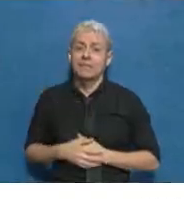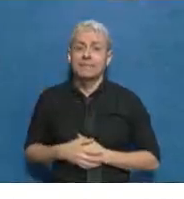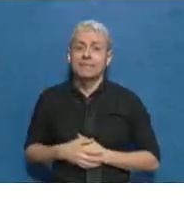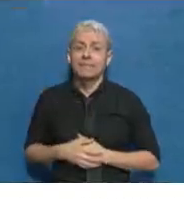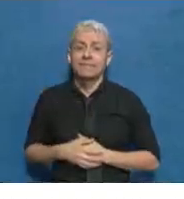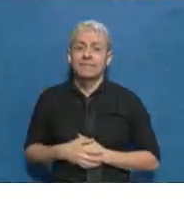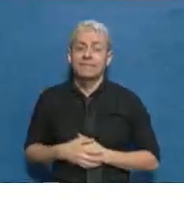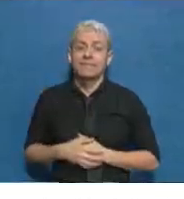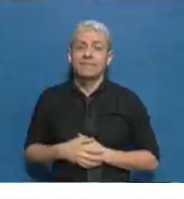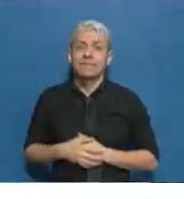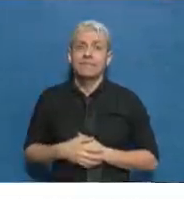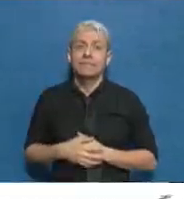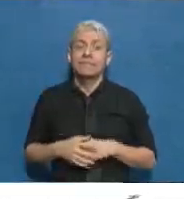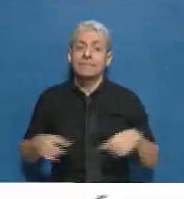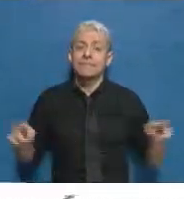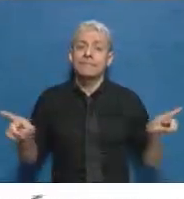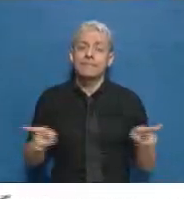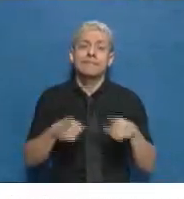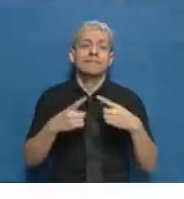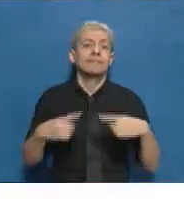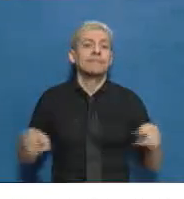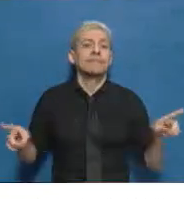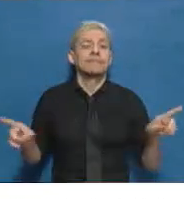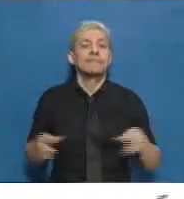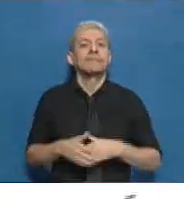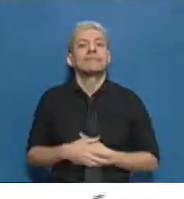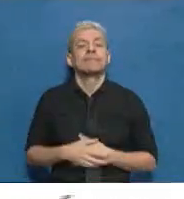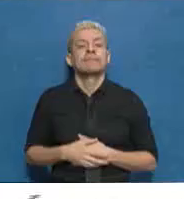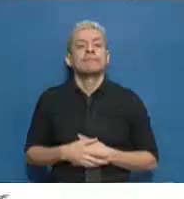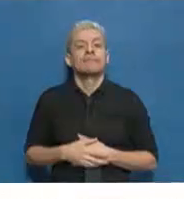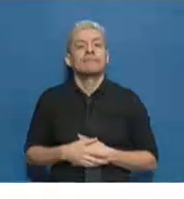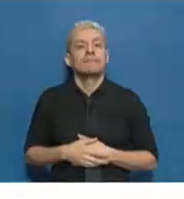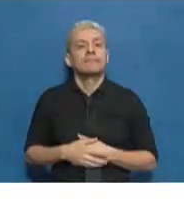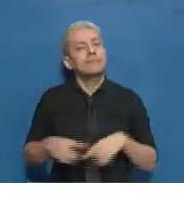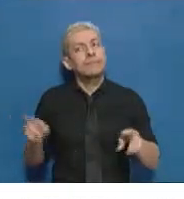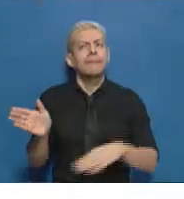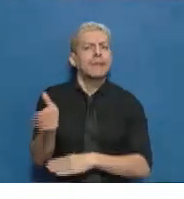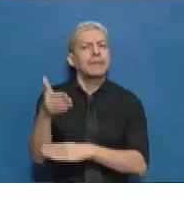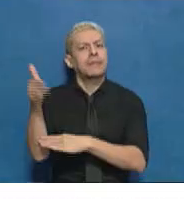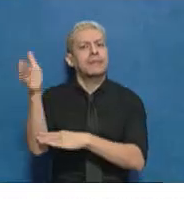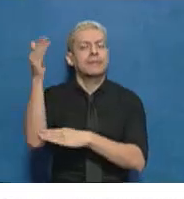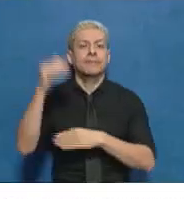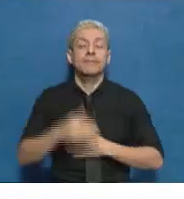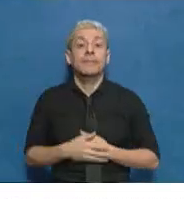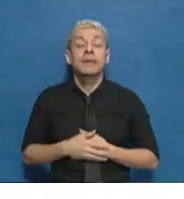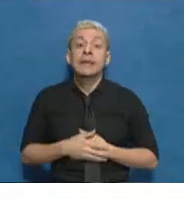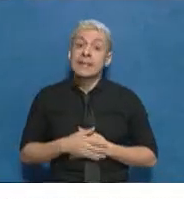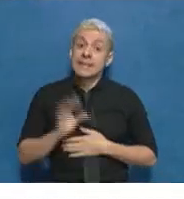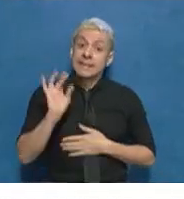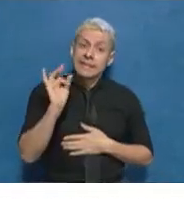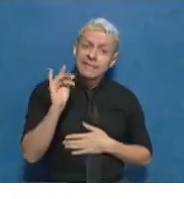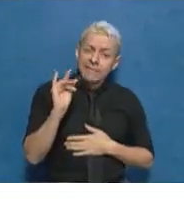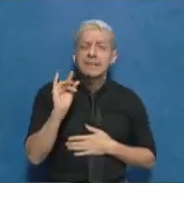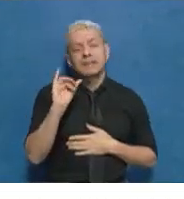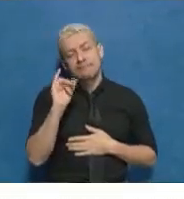Sube, bandera del amor, pequeño corazón. Y fue difícil un